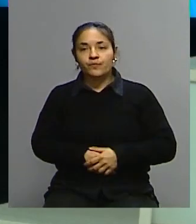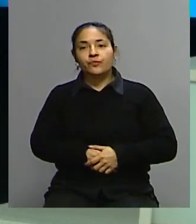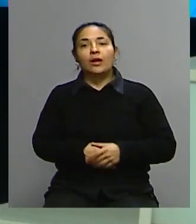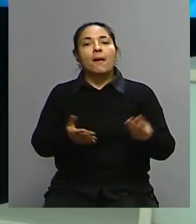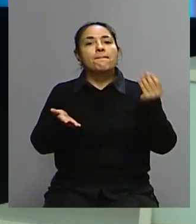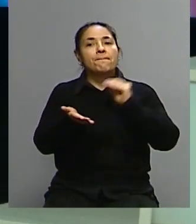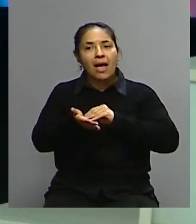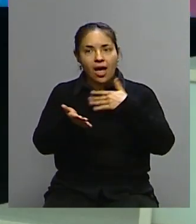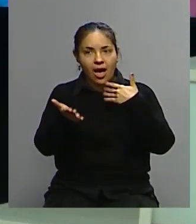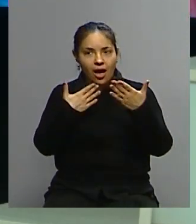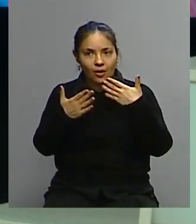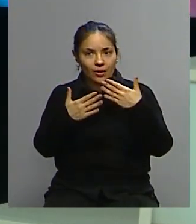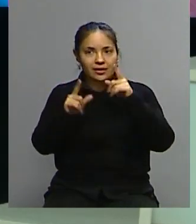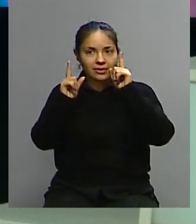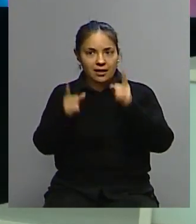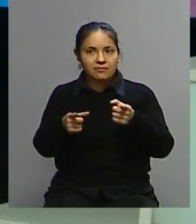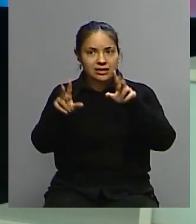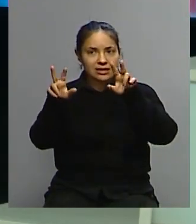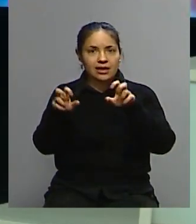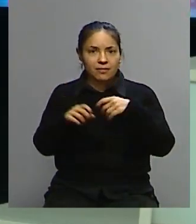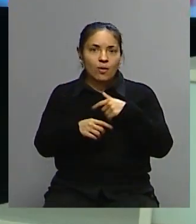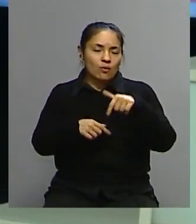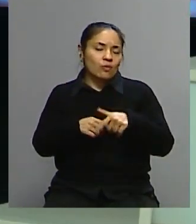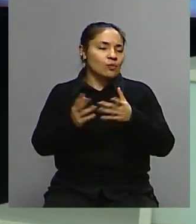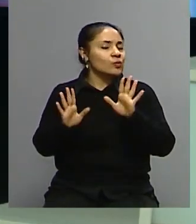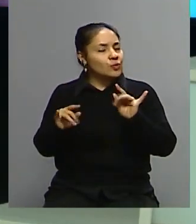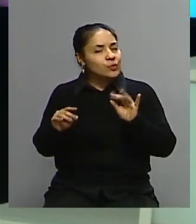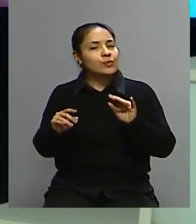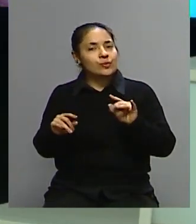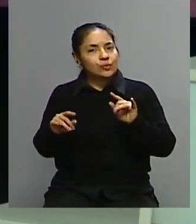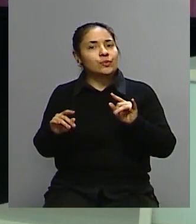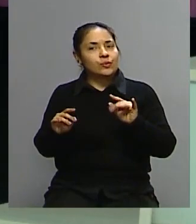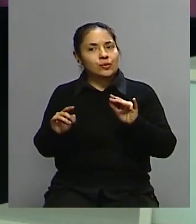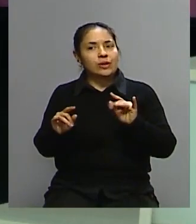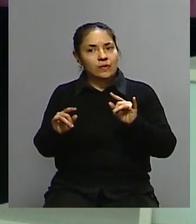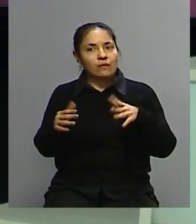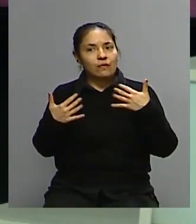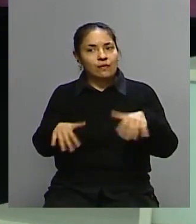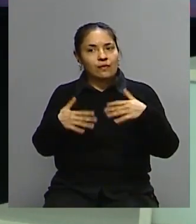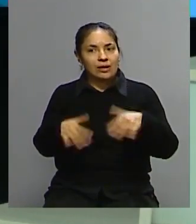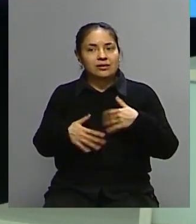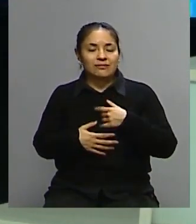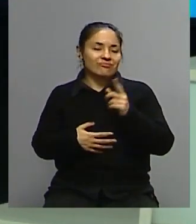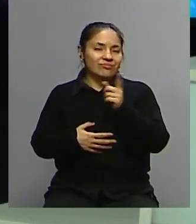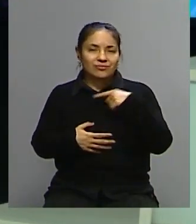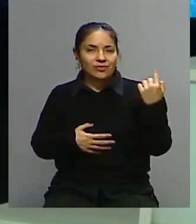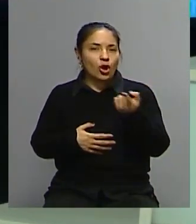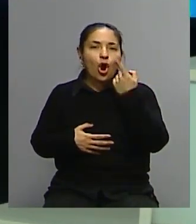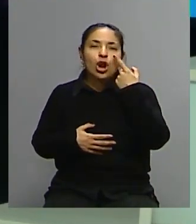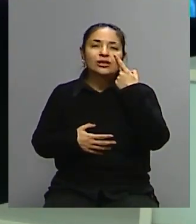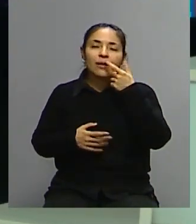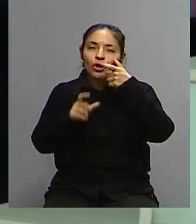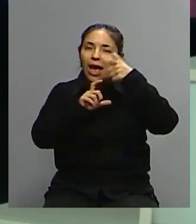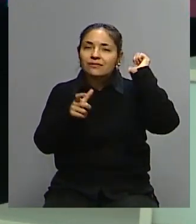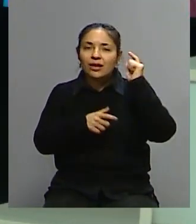hablar de otro tema que es... Sin duda duele, porque más de uno conoce alguna historia de alguna